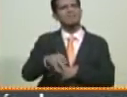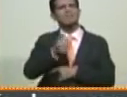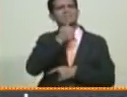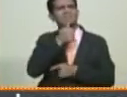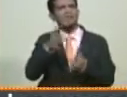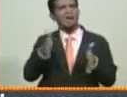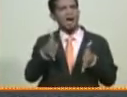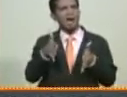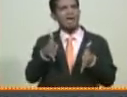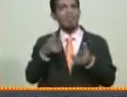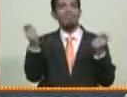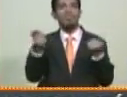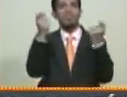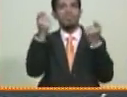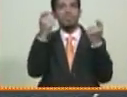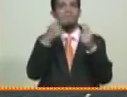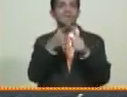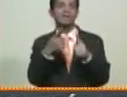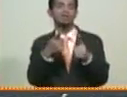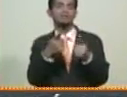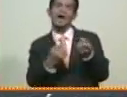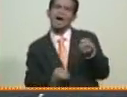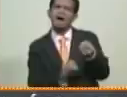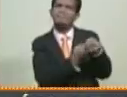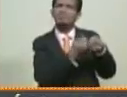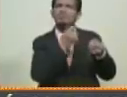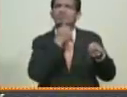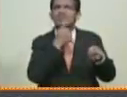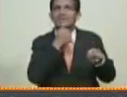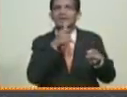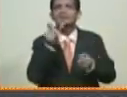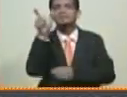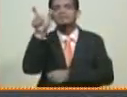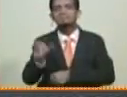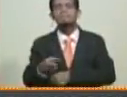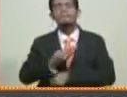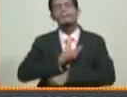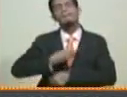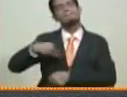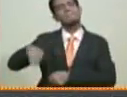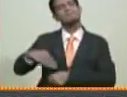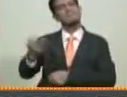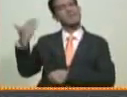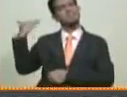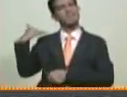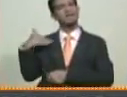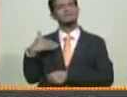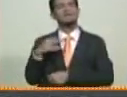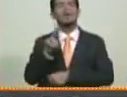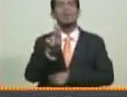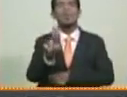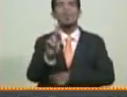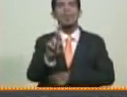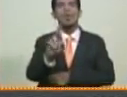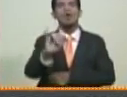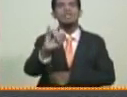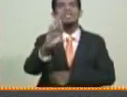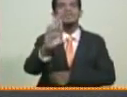uribismo a piedra, golpes, muertes, narcotráfico, terrorismo, etcétera, etcétera, etcétera.